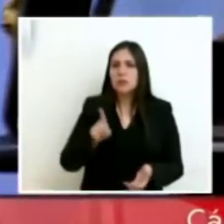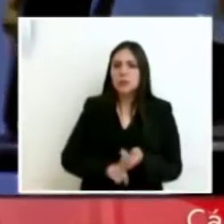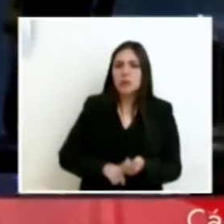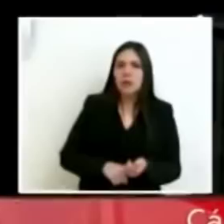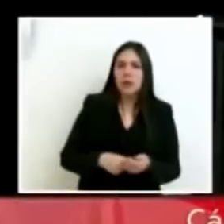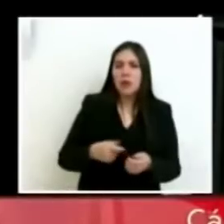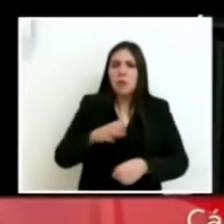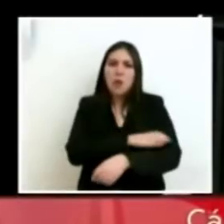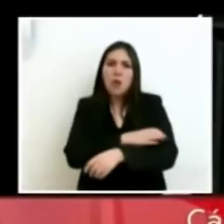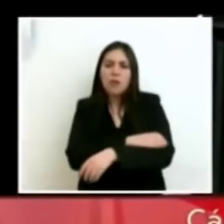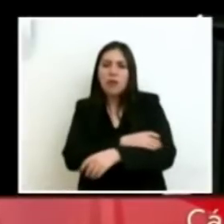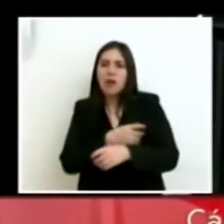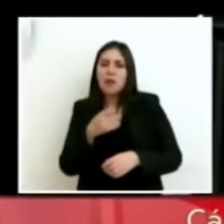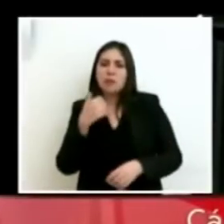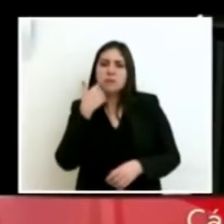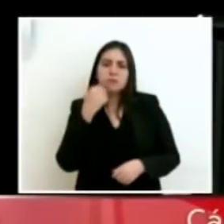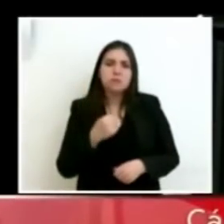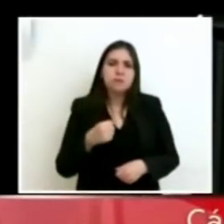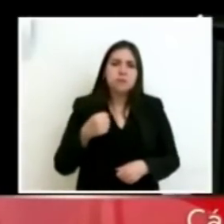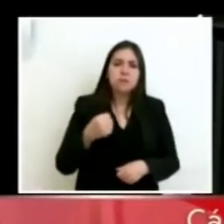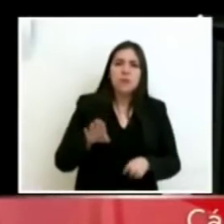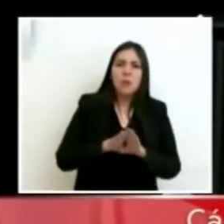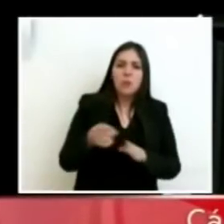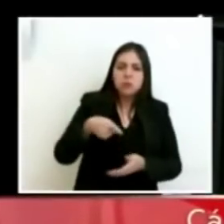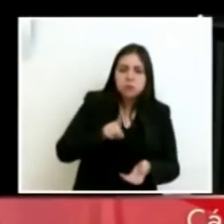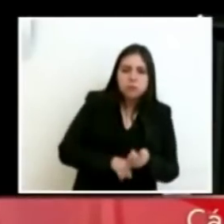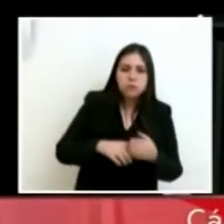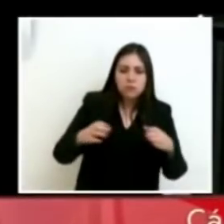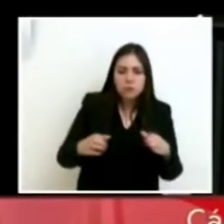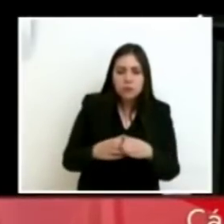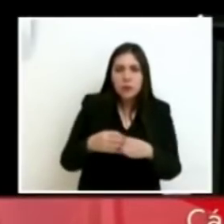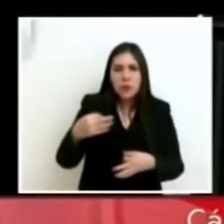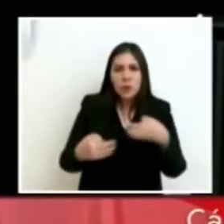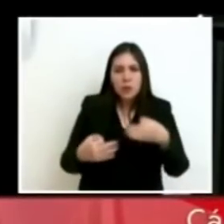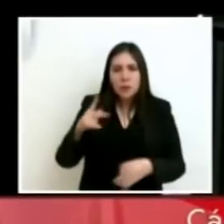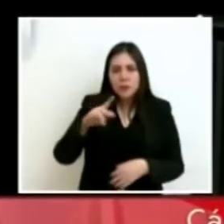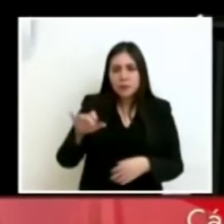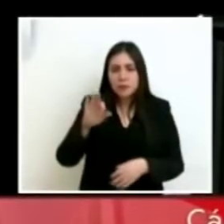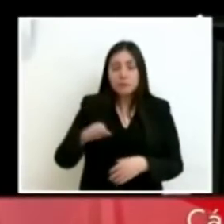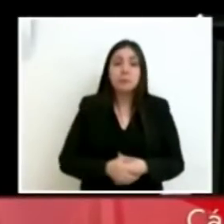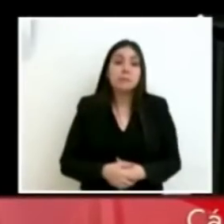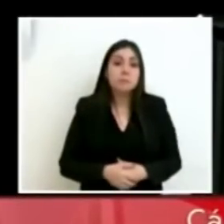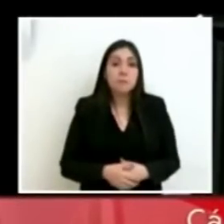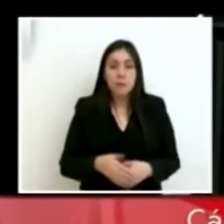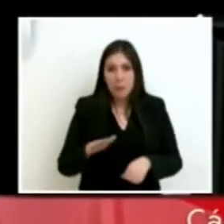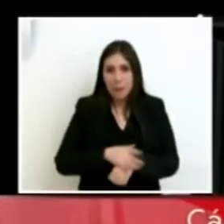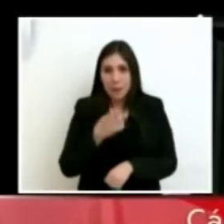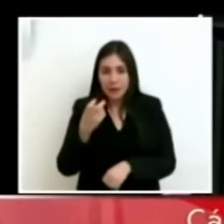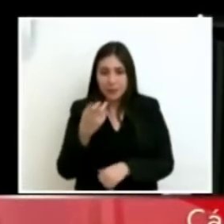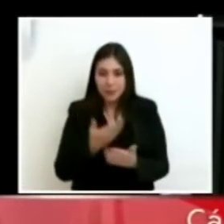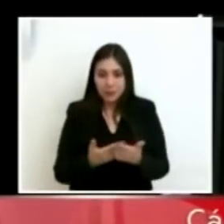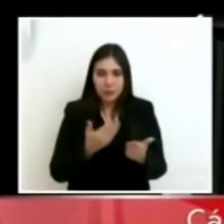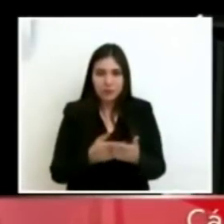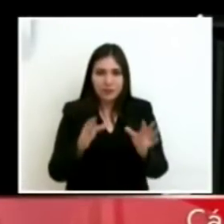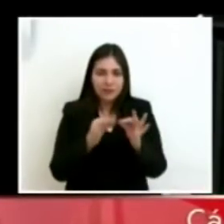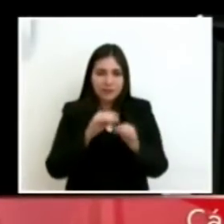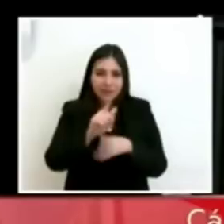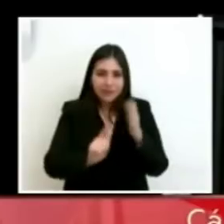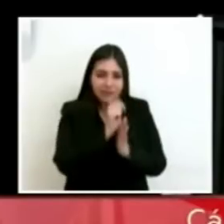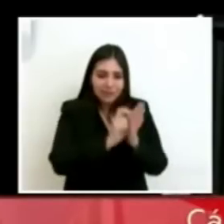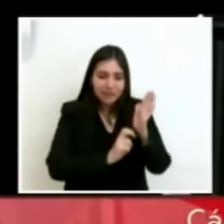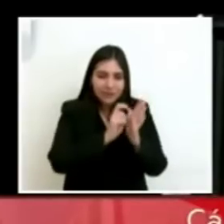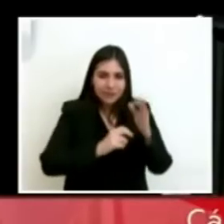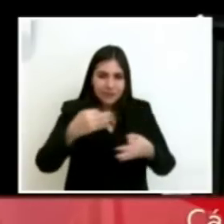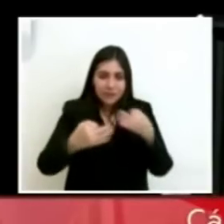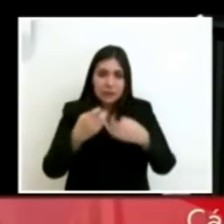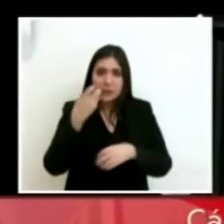judicial. Por eso es fundamental reiterar que esta reforma no debilita el Poder Judicial ni atenta contra su